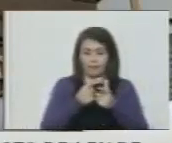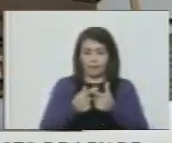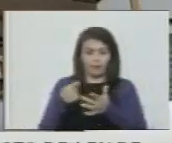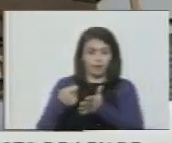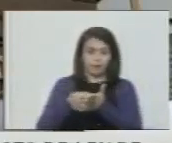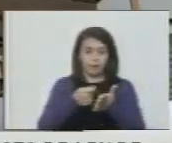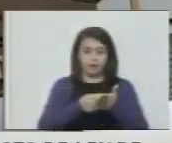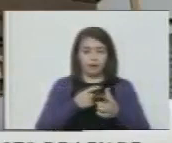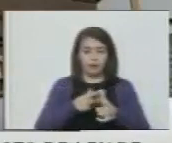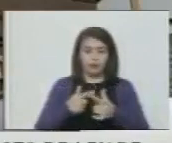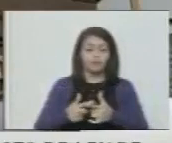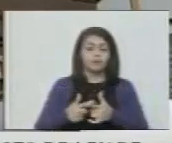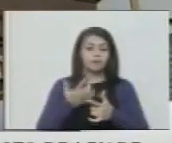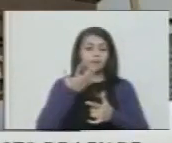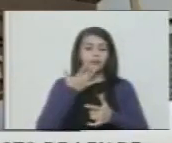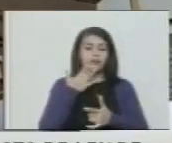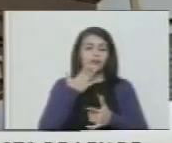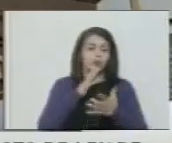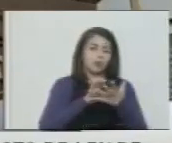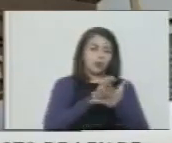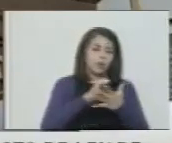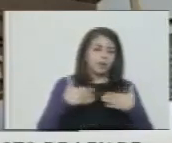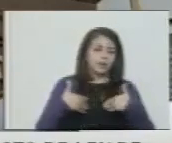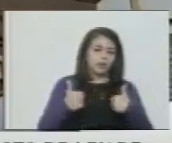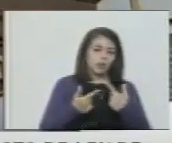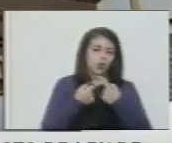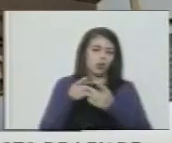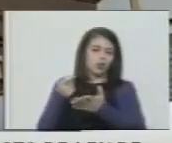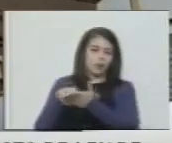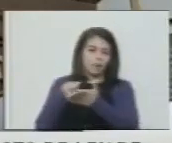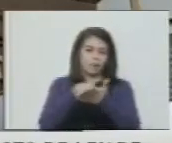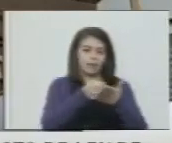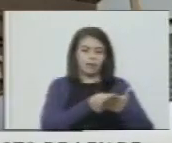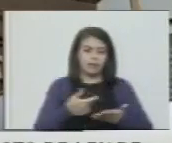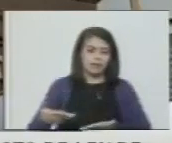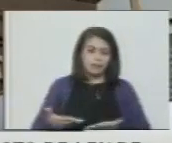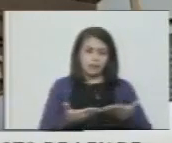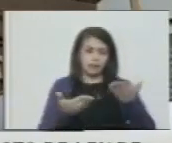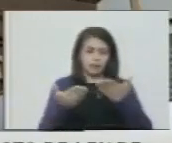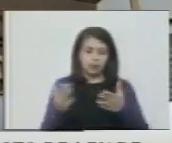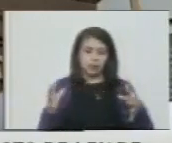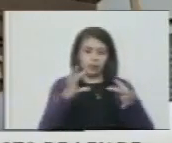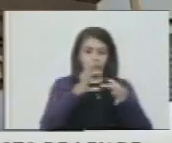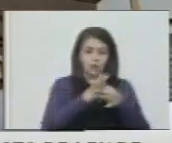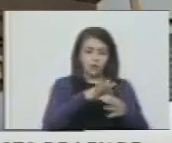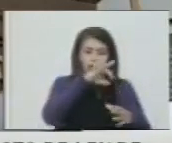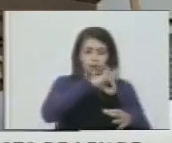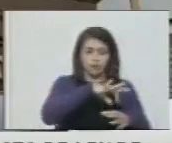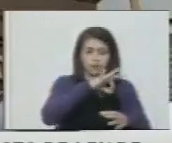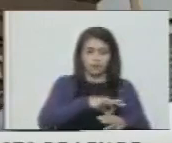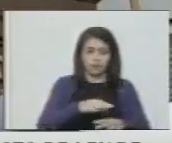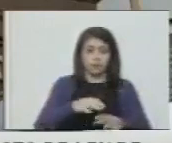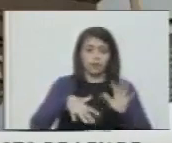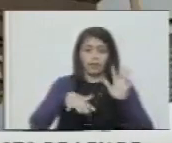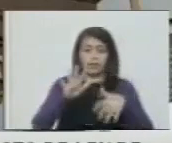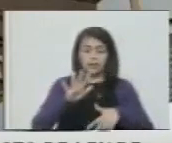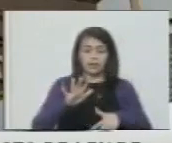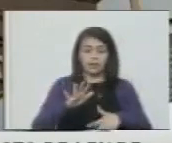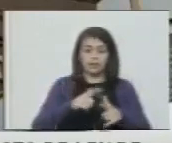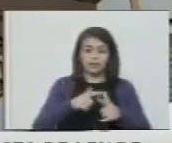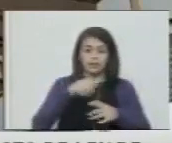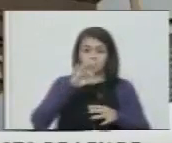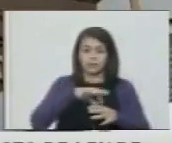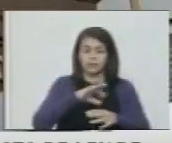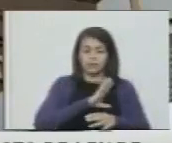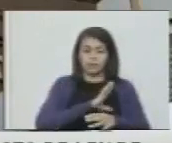el pago de los siniestros a particulares y proveedores de servicios asociados al fondo. 15.